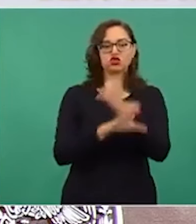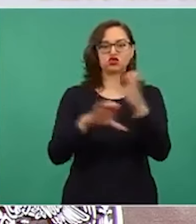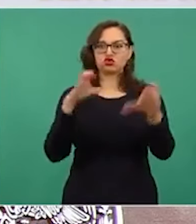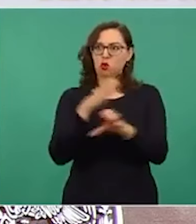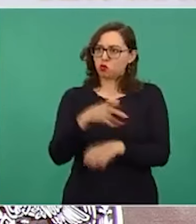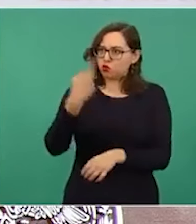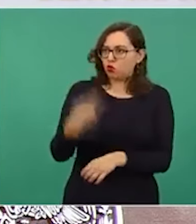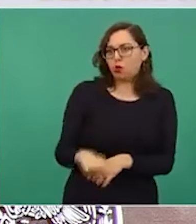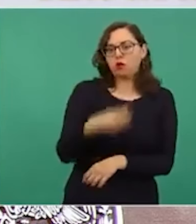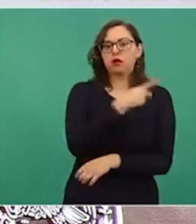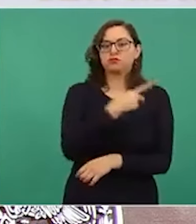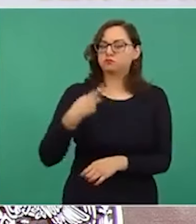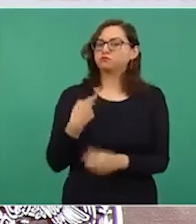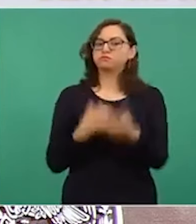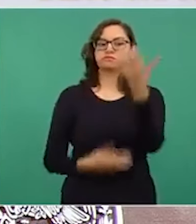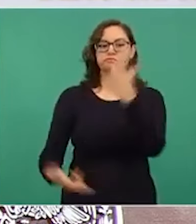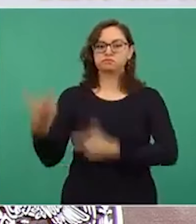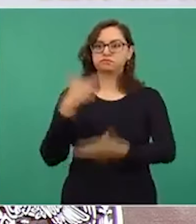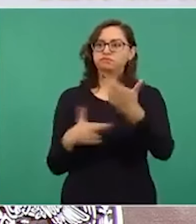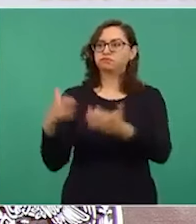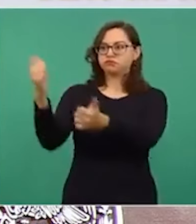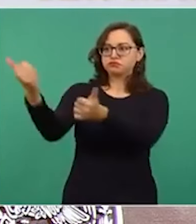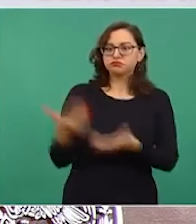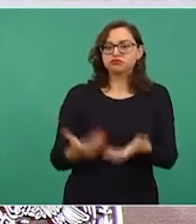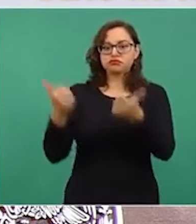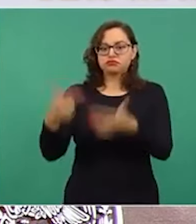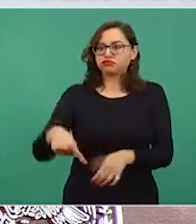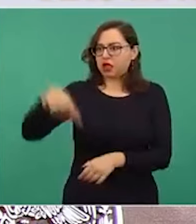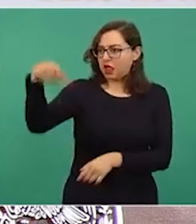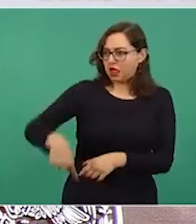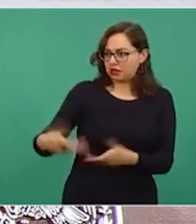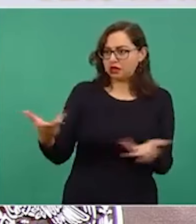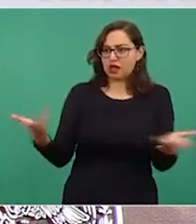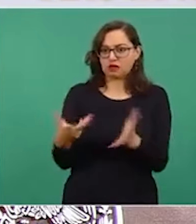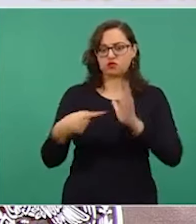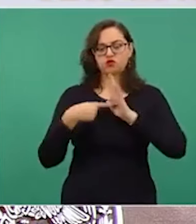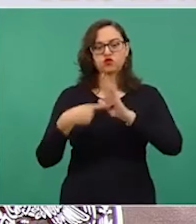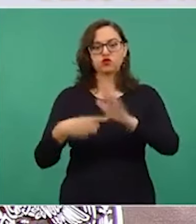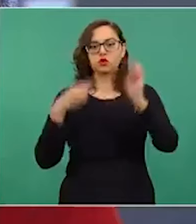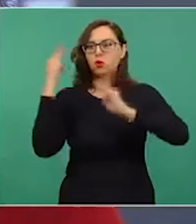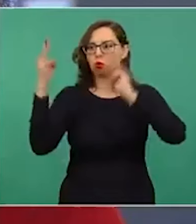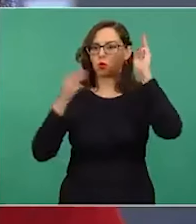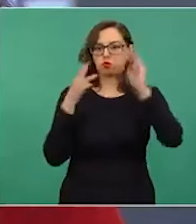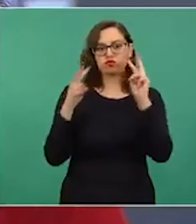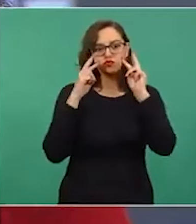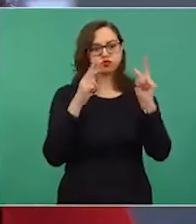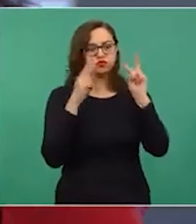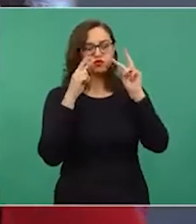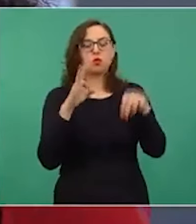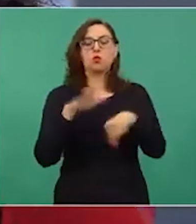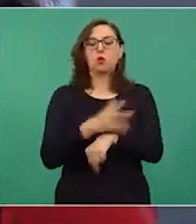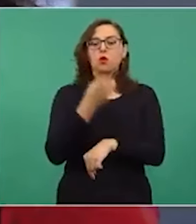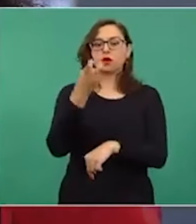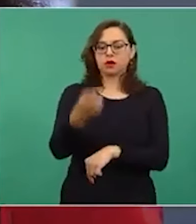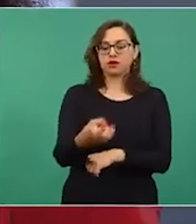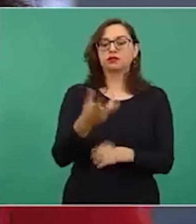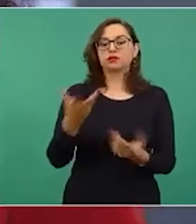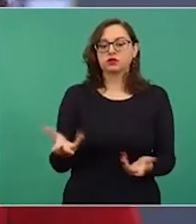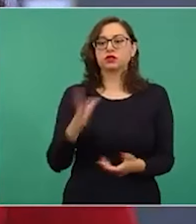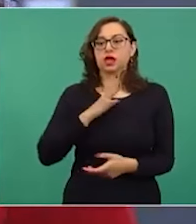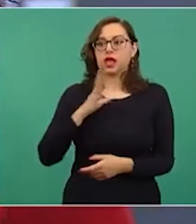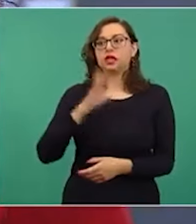país y sean conocidas por las propias culturas que las crearon. Es el caso de la ratificación de la Convención UNIDROIT que está en